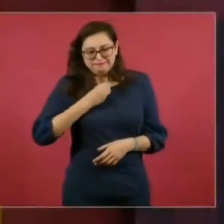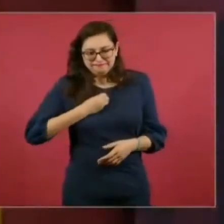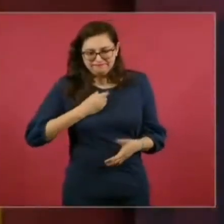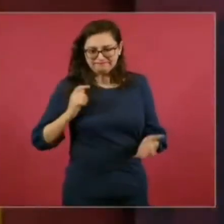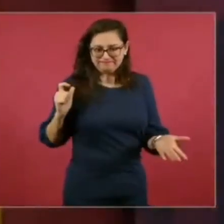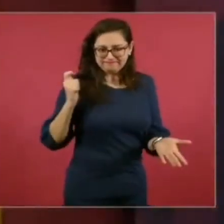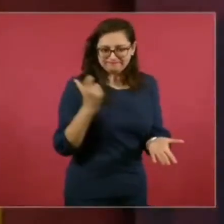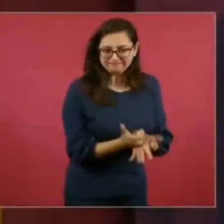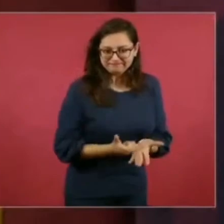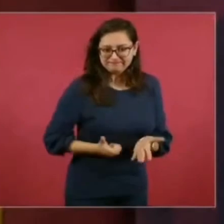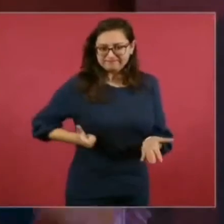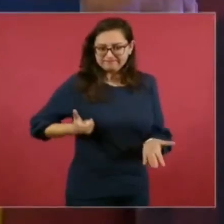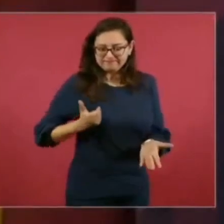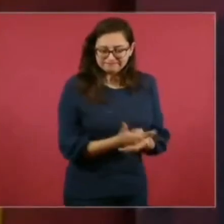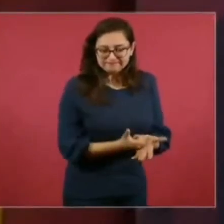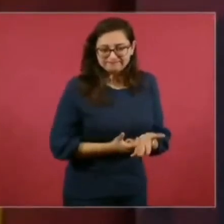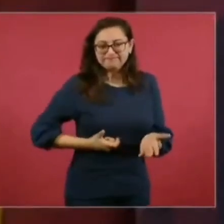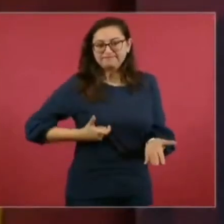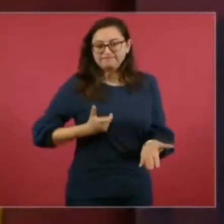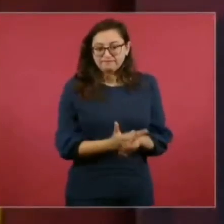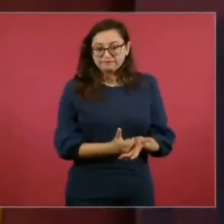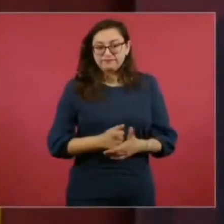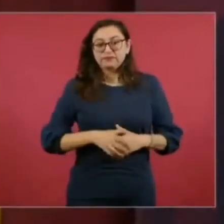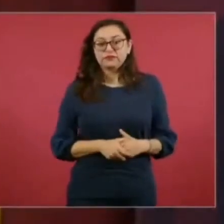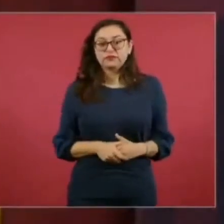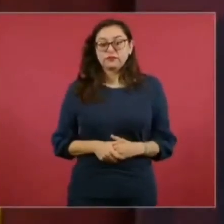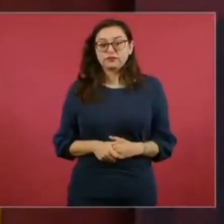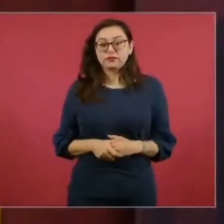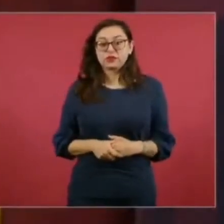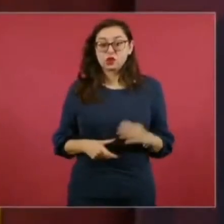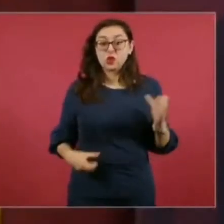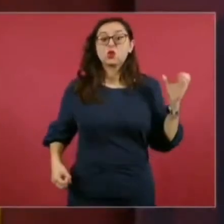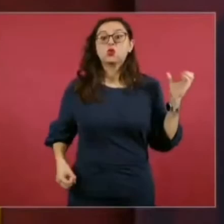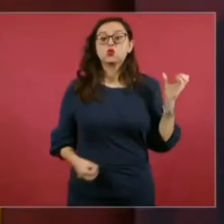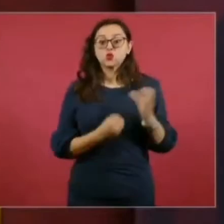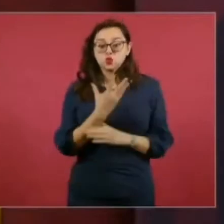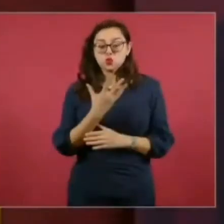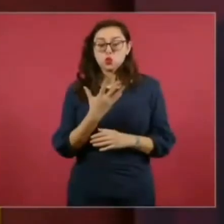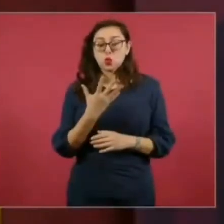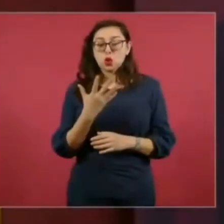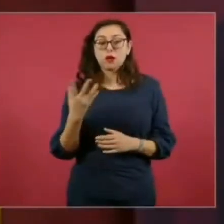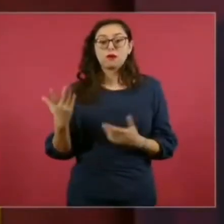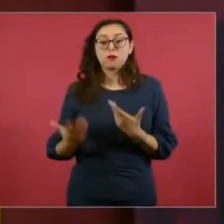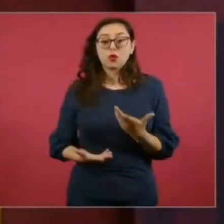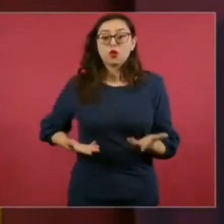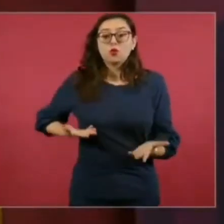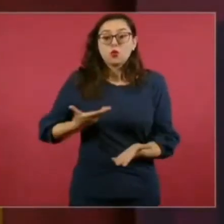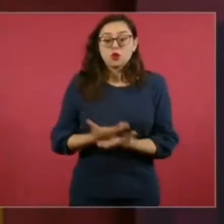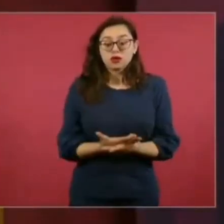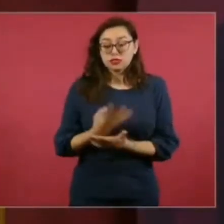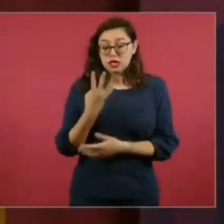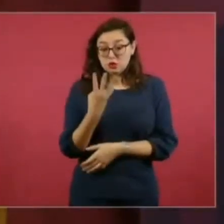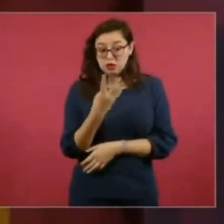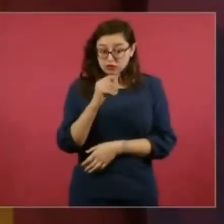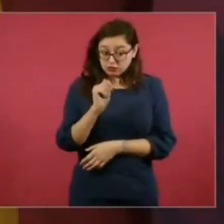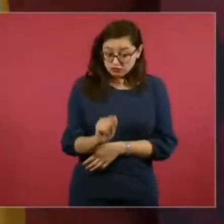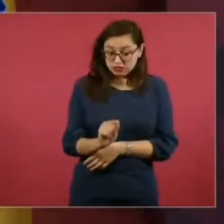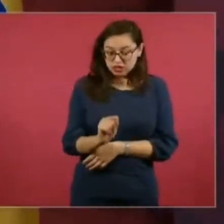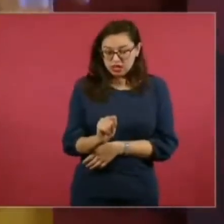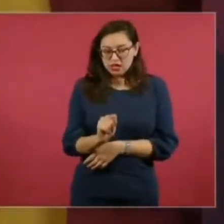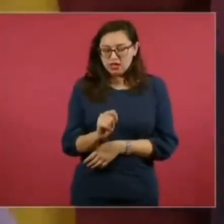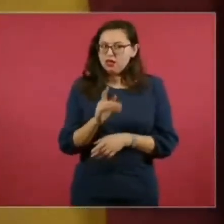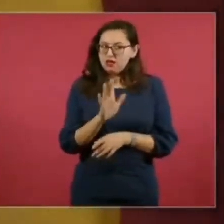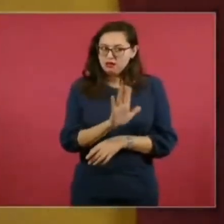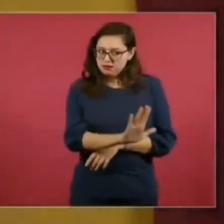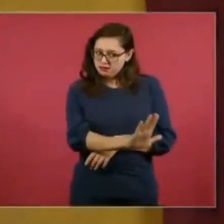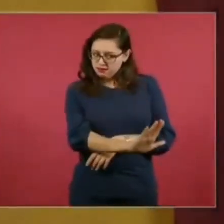Con la nueva política energética puesta en marcha por la Cuarta Transformación, se está incrementando la